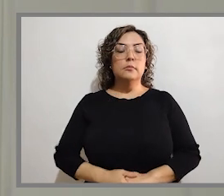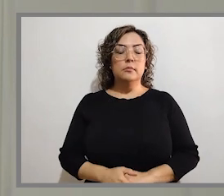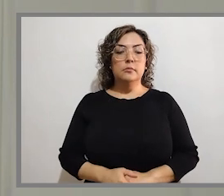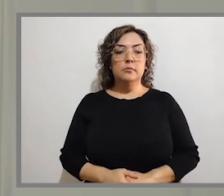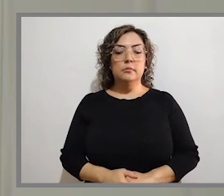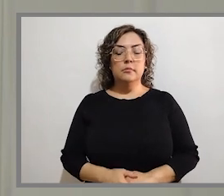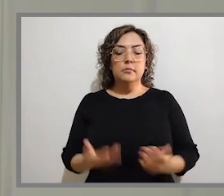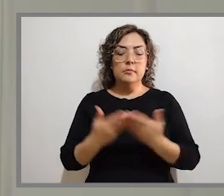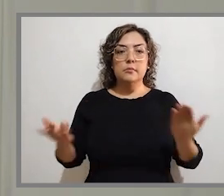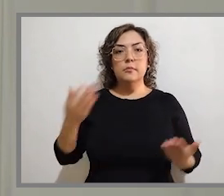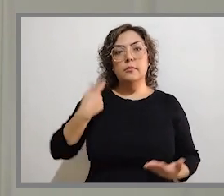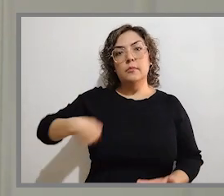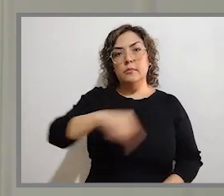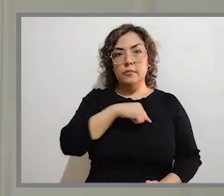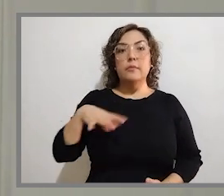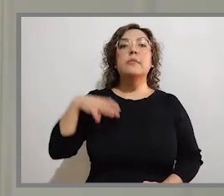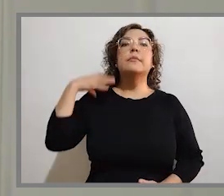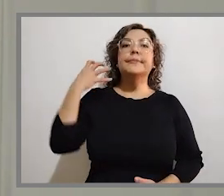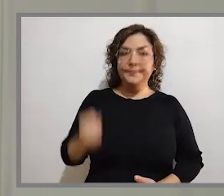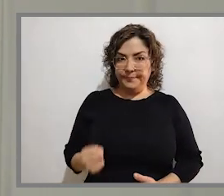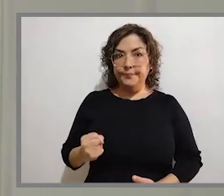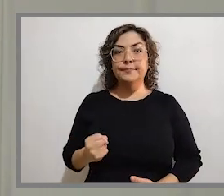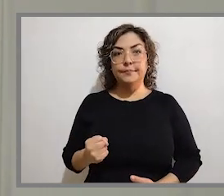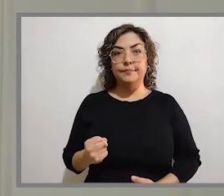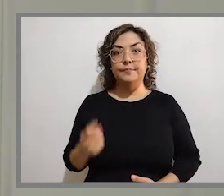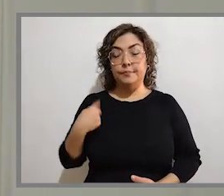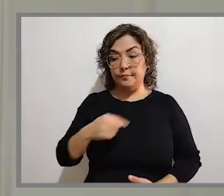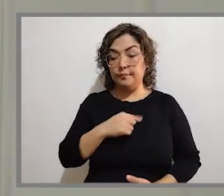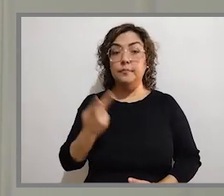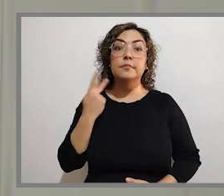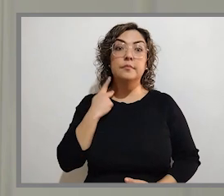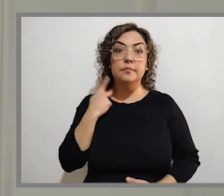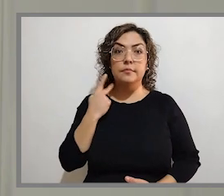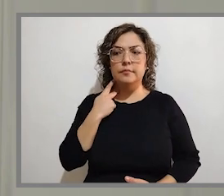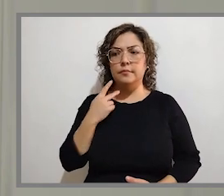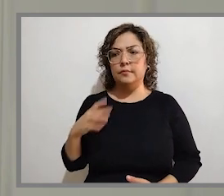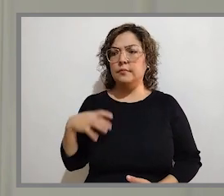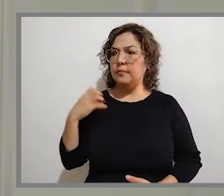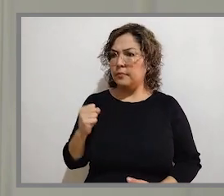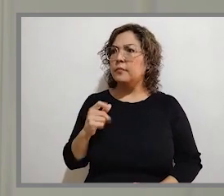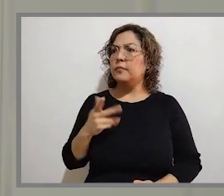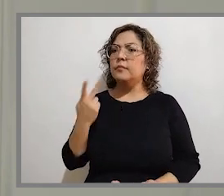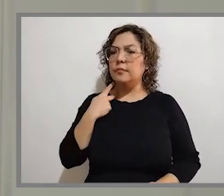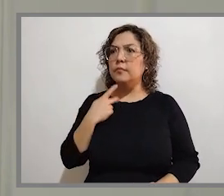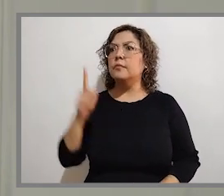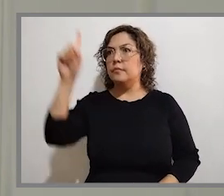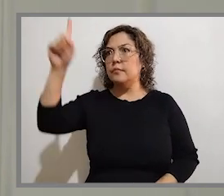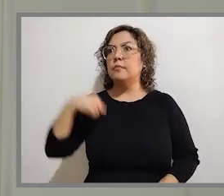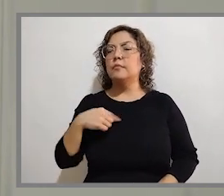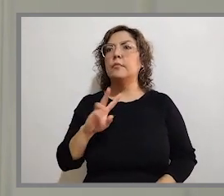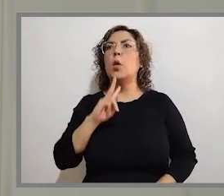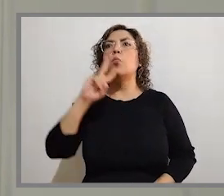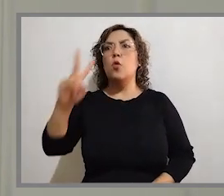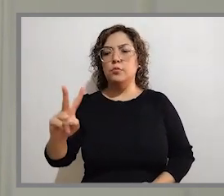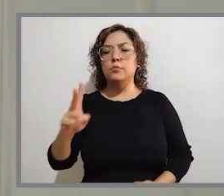unir esfuerzos, las mujeres políticas no solo amplían su influencia en el ámbito político, sino que también envían un